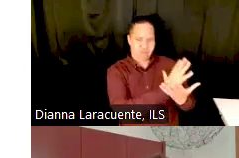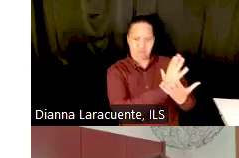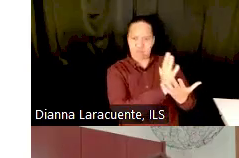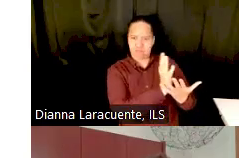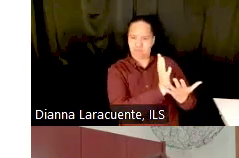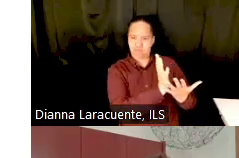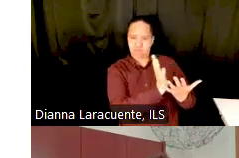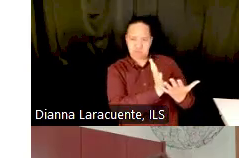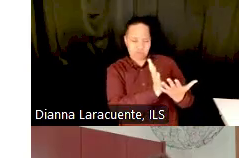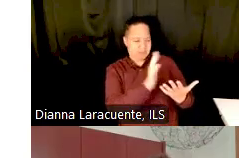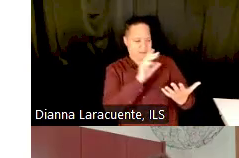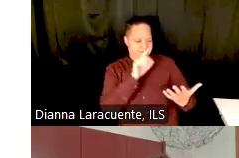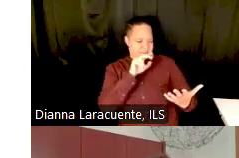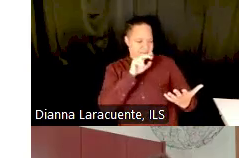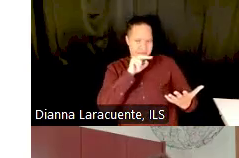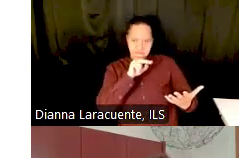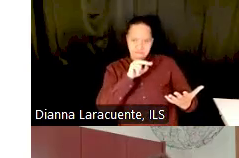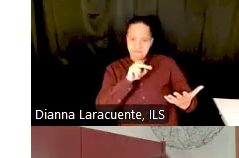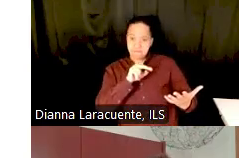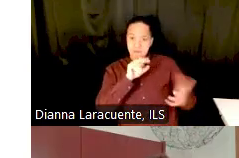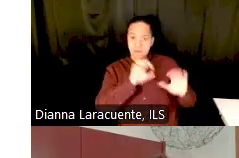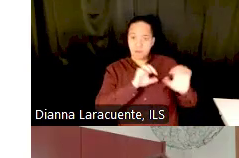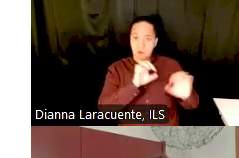todo el